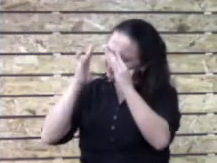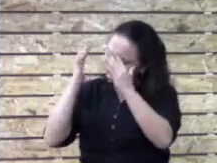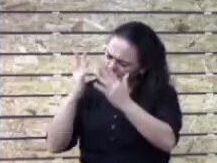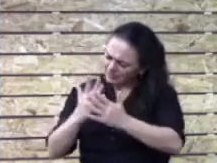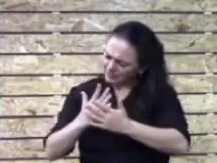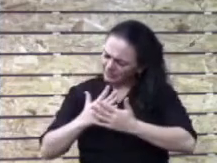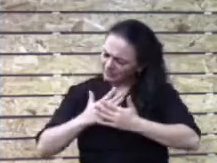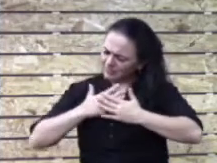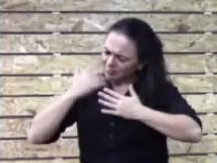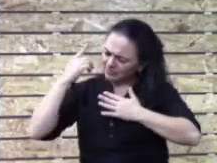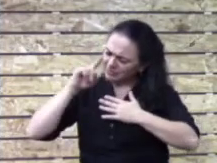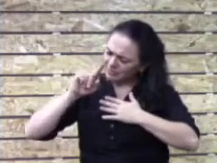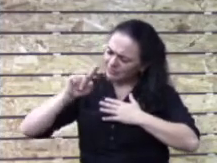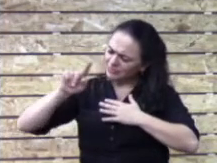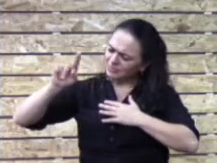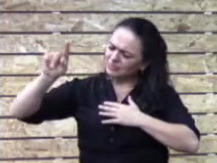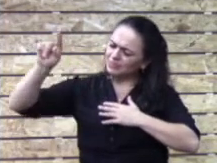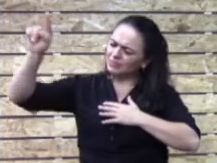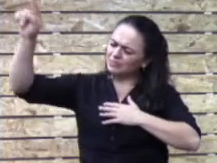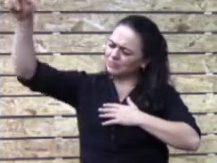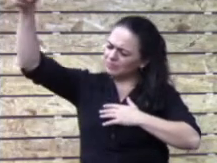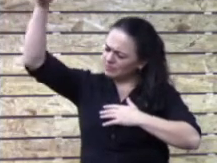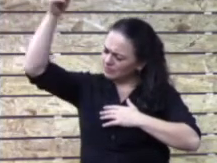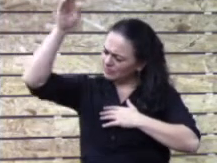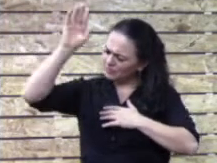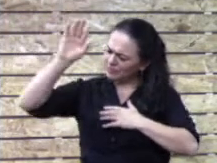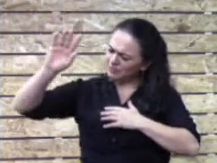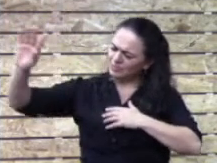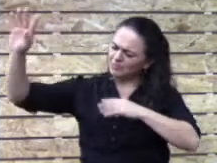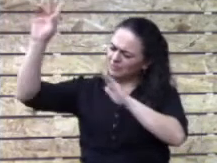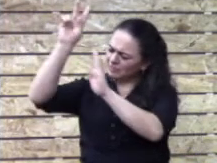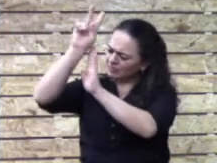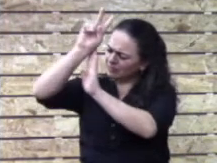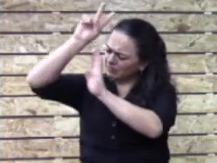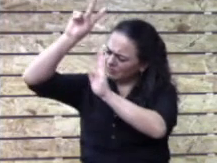voluntad, porque sé que estás